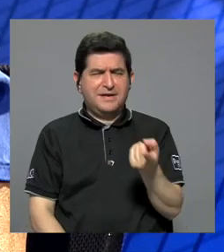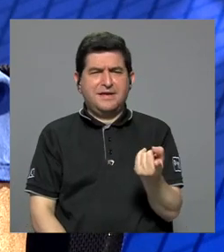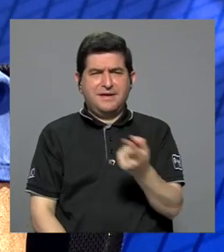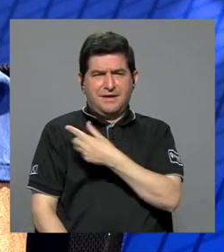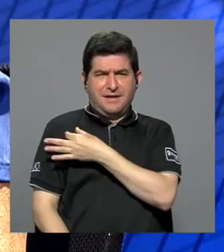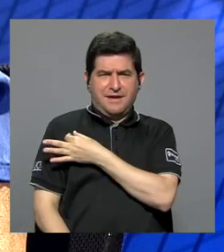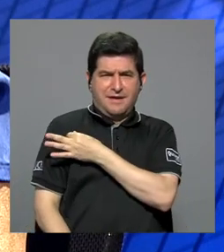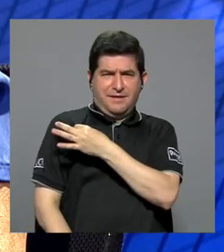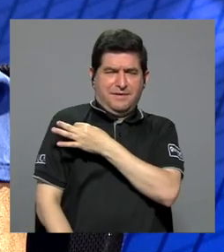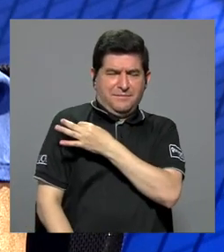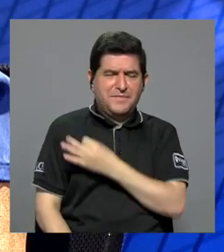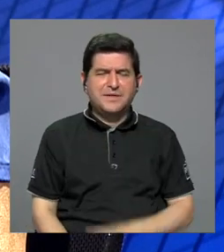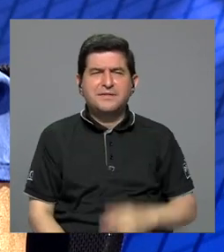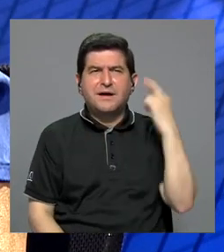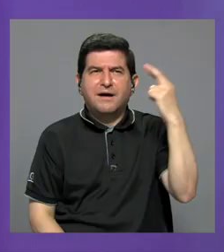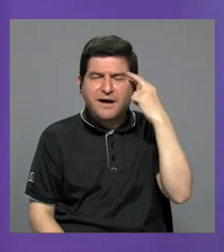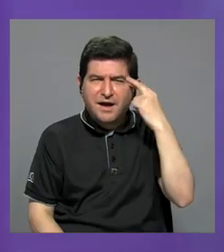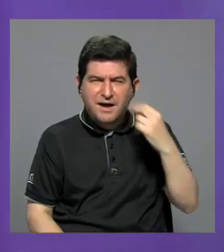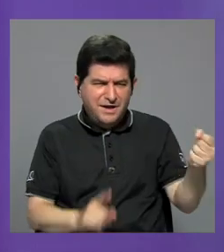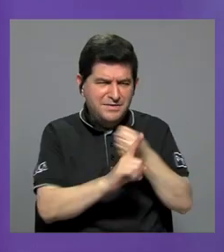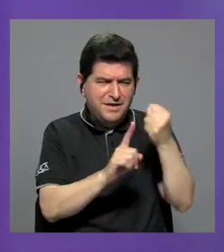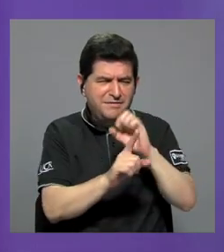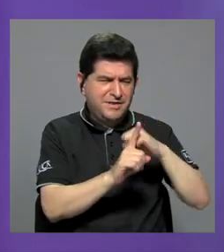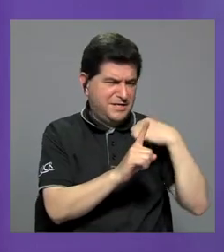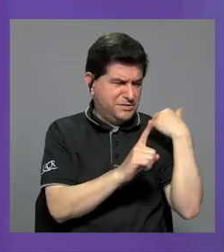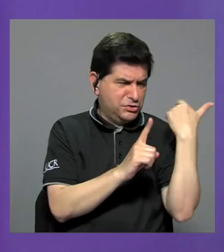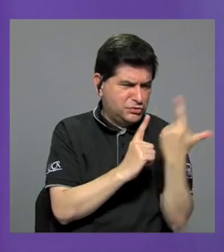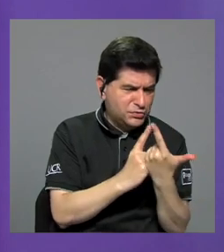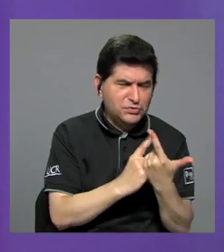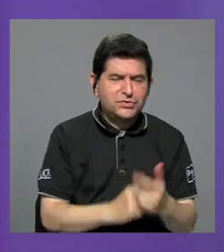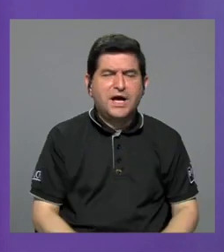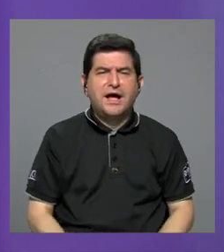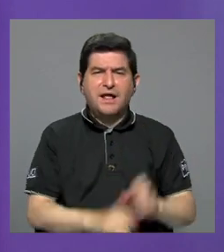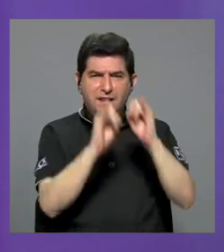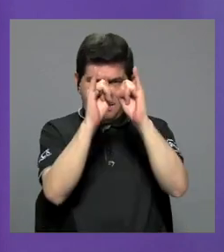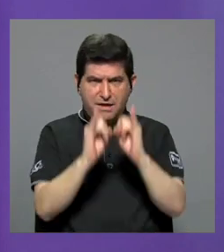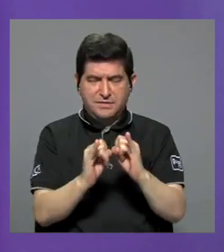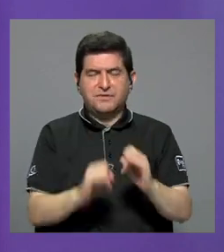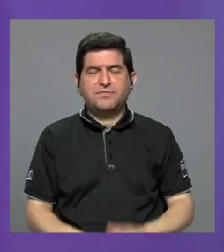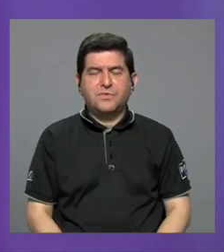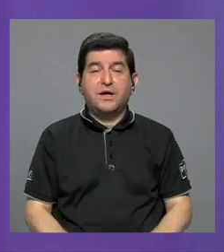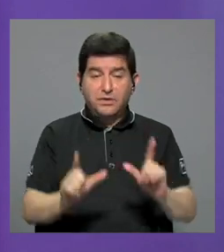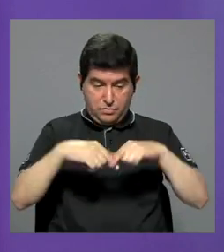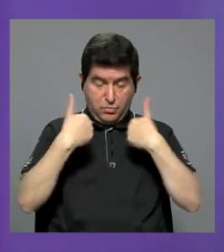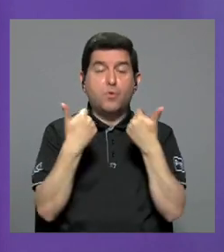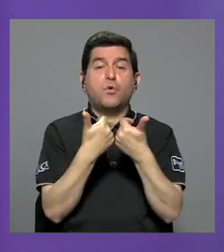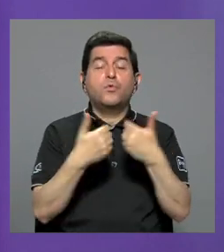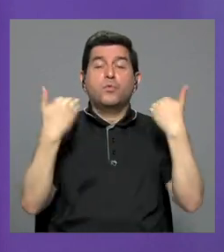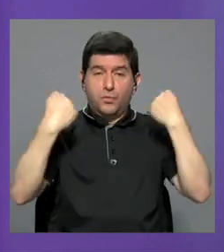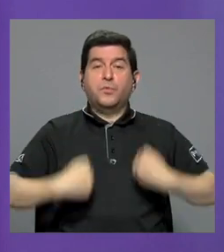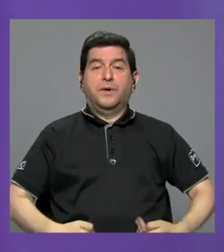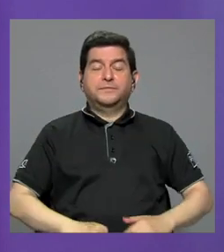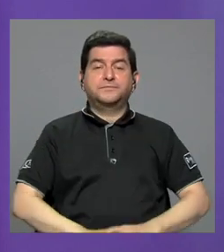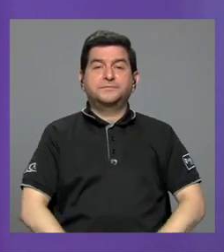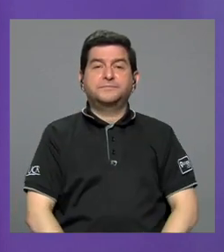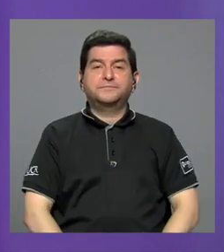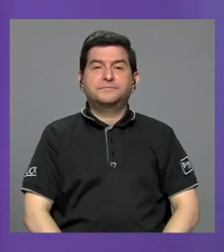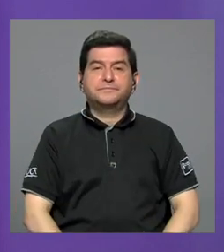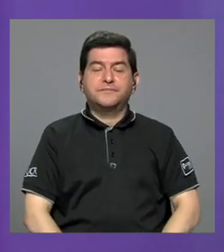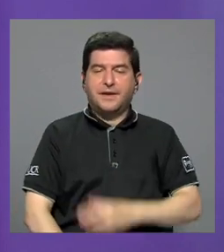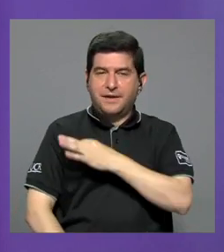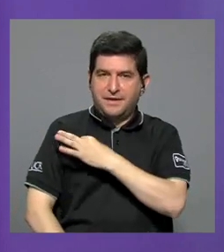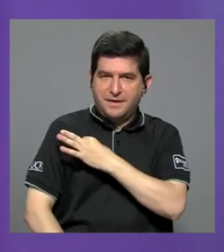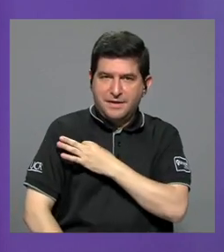a reflexionar acerca de la violencia a nivel social e individual como colectivo humano.